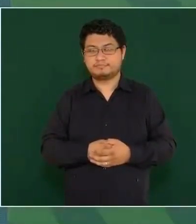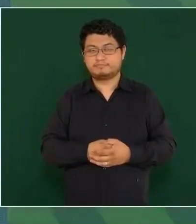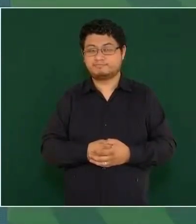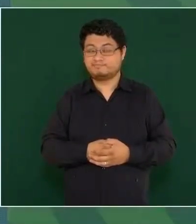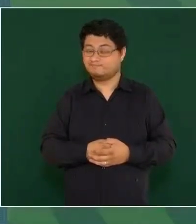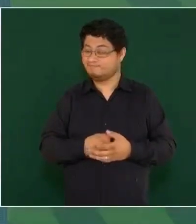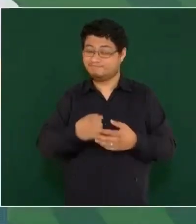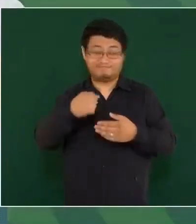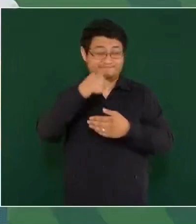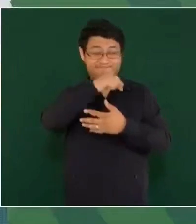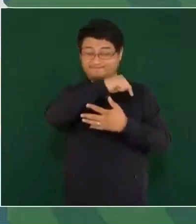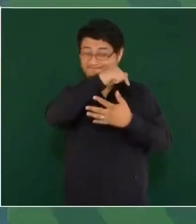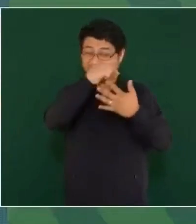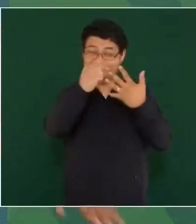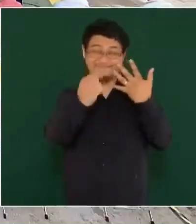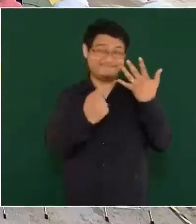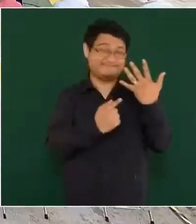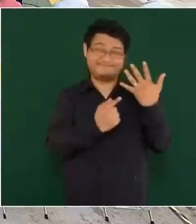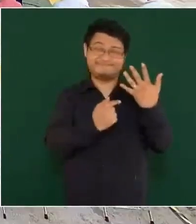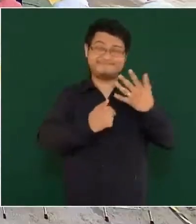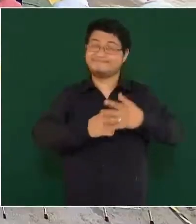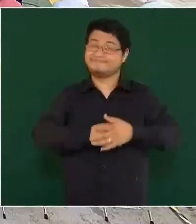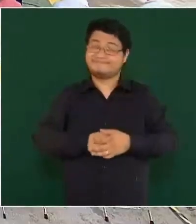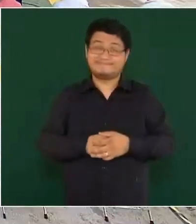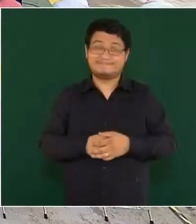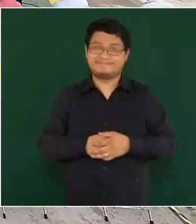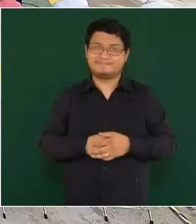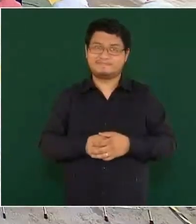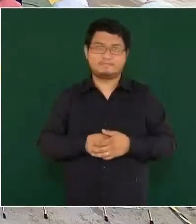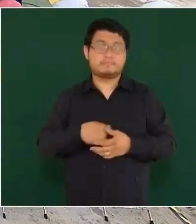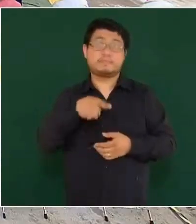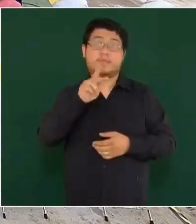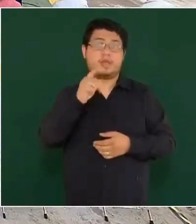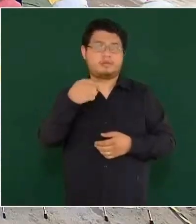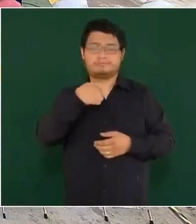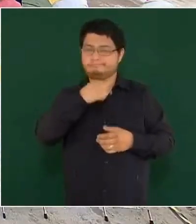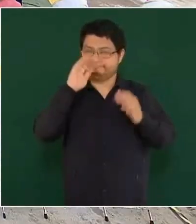todo eso nada más que estaba soterrado